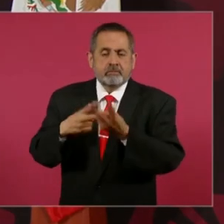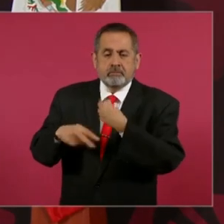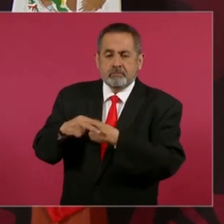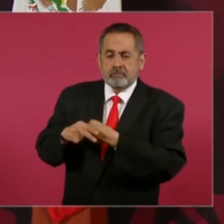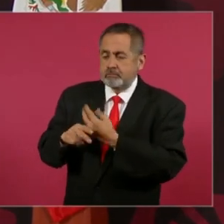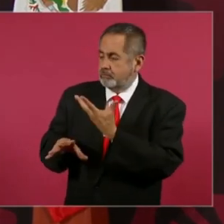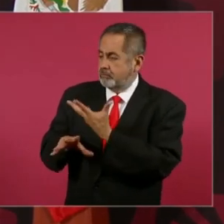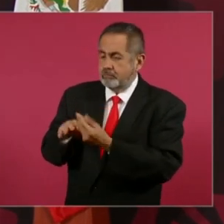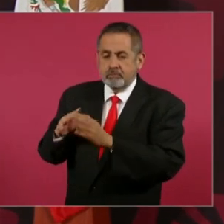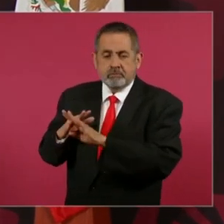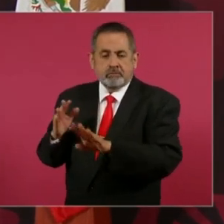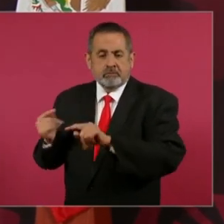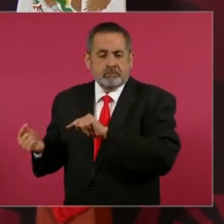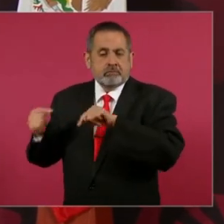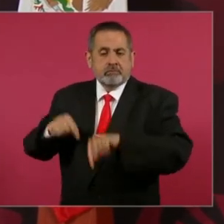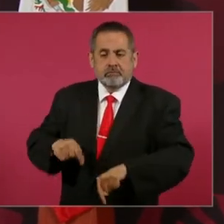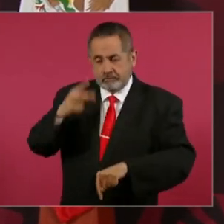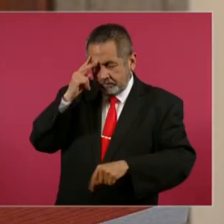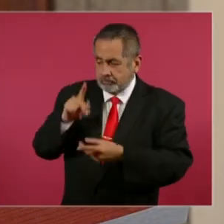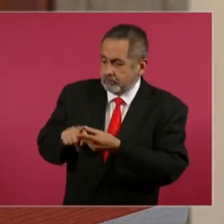migrantes a México?